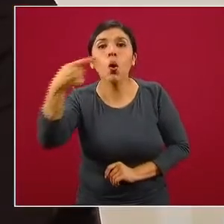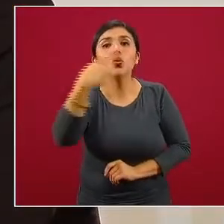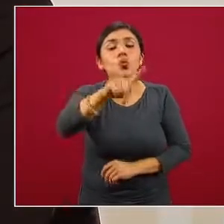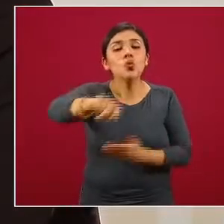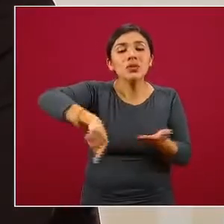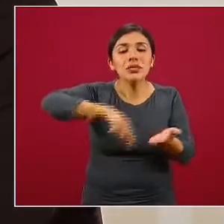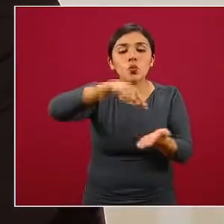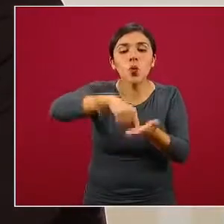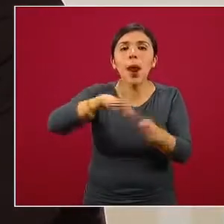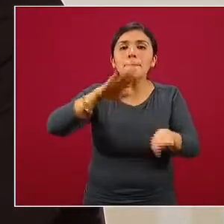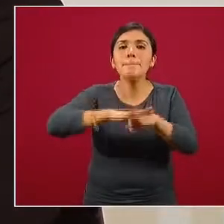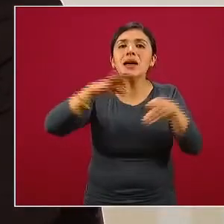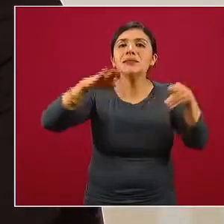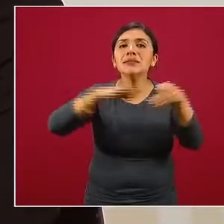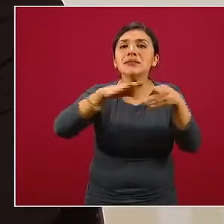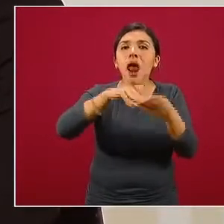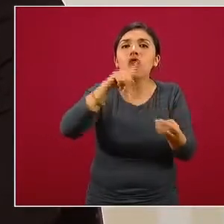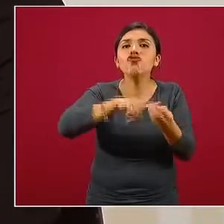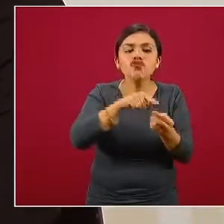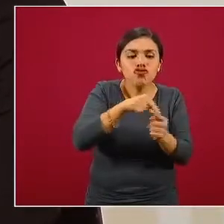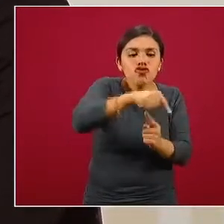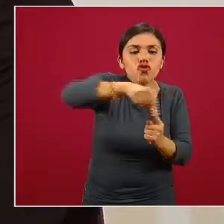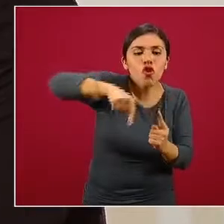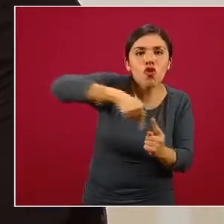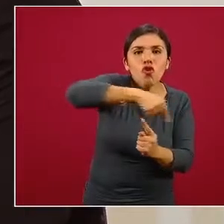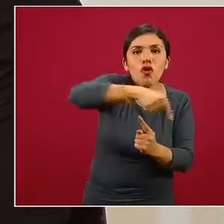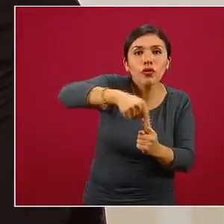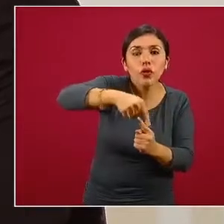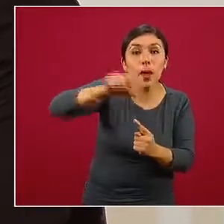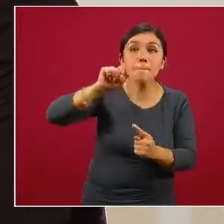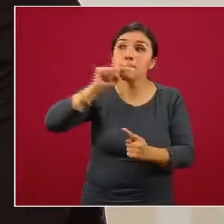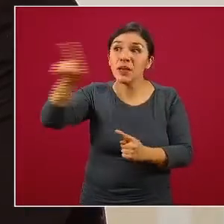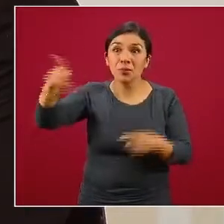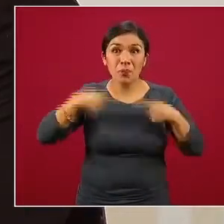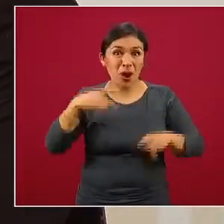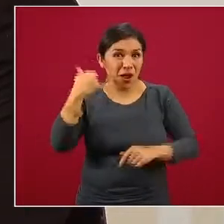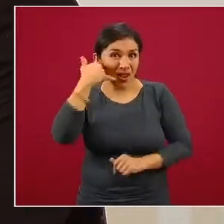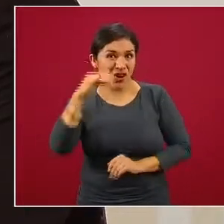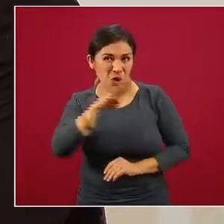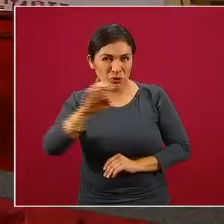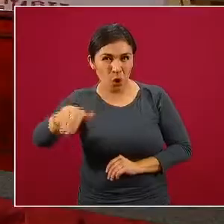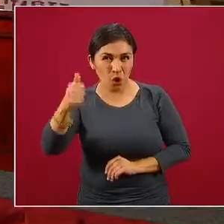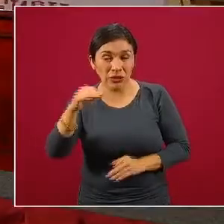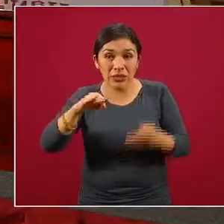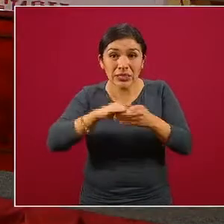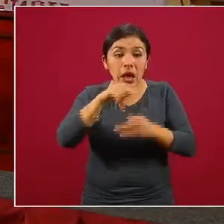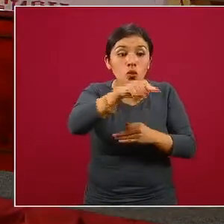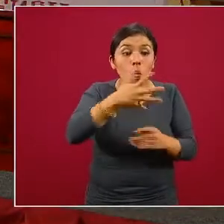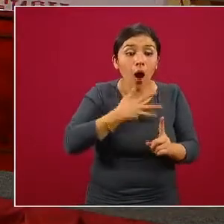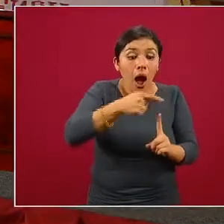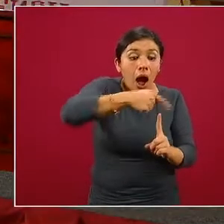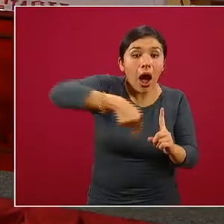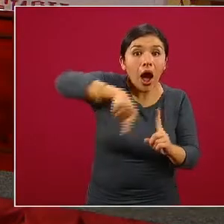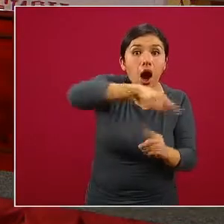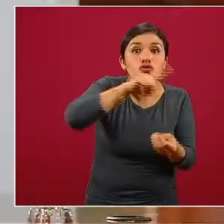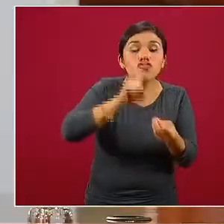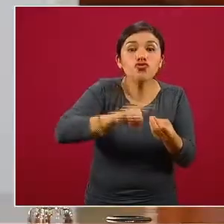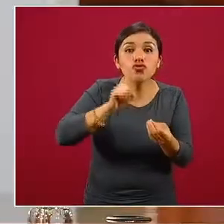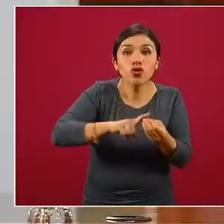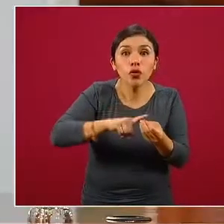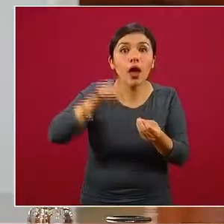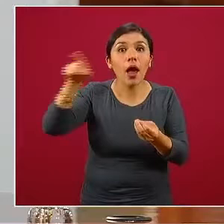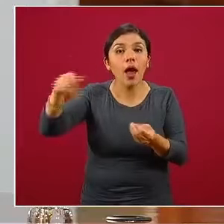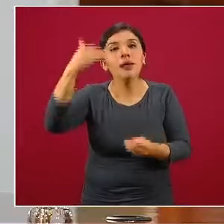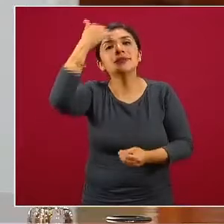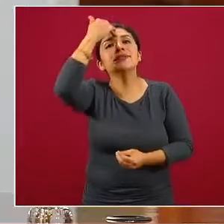más cercano, y esa personal del centro 911 más cercano a donde tú estás ubicado va